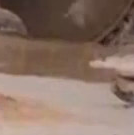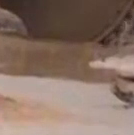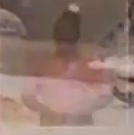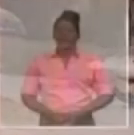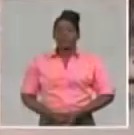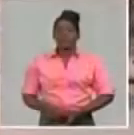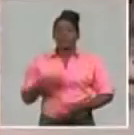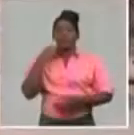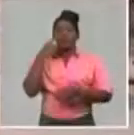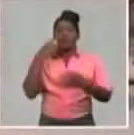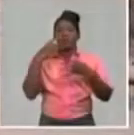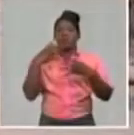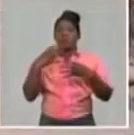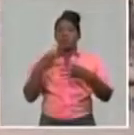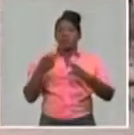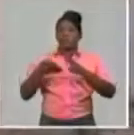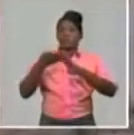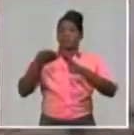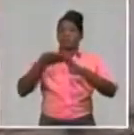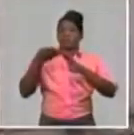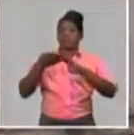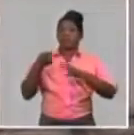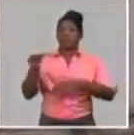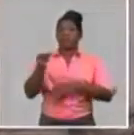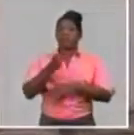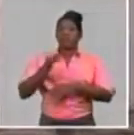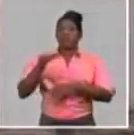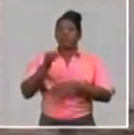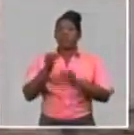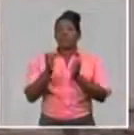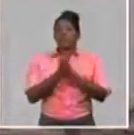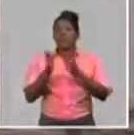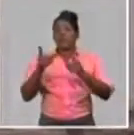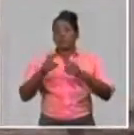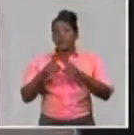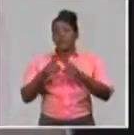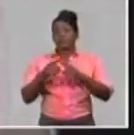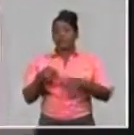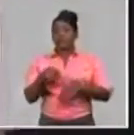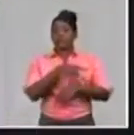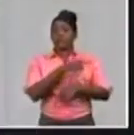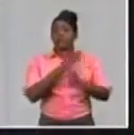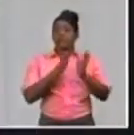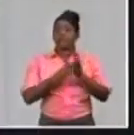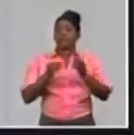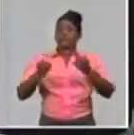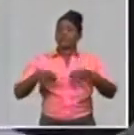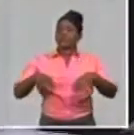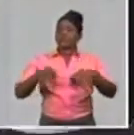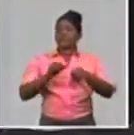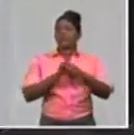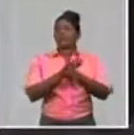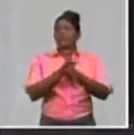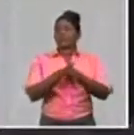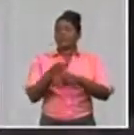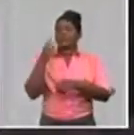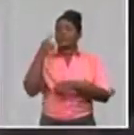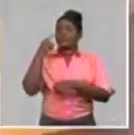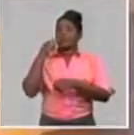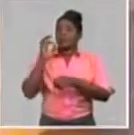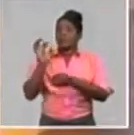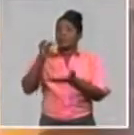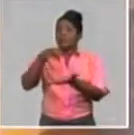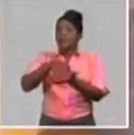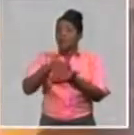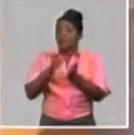Importantes obras hidráulicas se impulsan en el municipio de Cárdenas. En los últimos meses, a pesar del impacto de la COVID-19, en este territorio